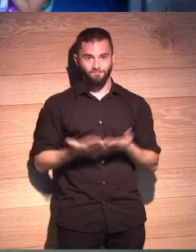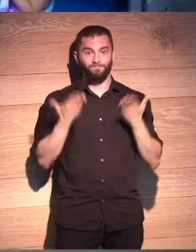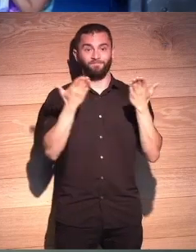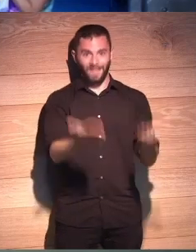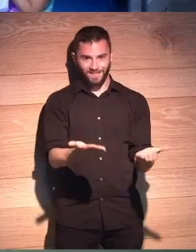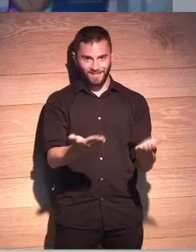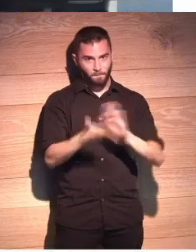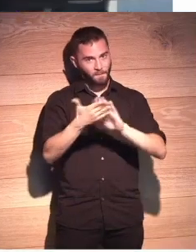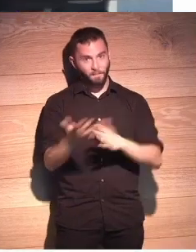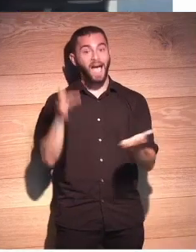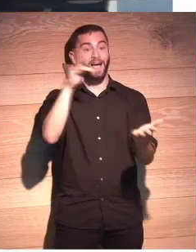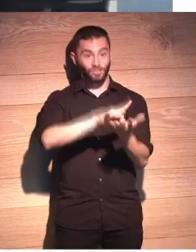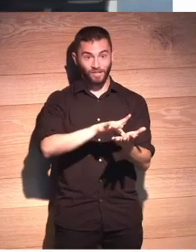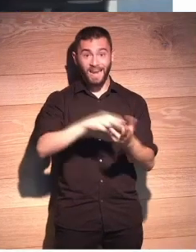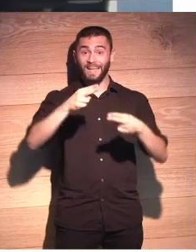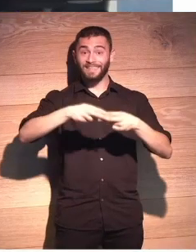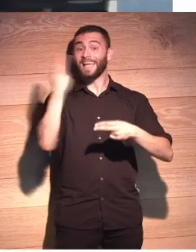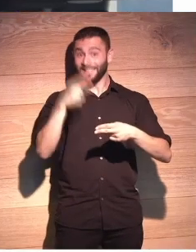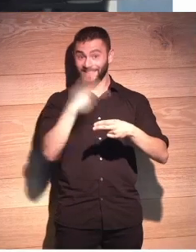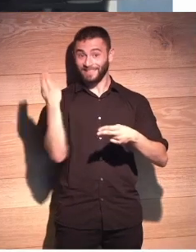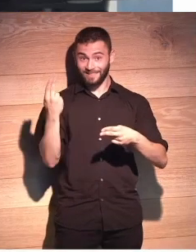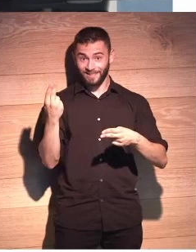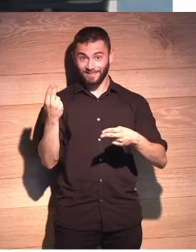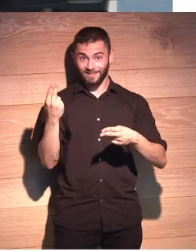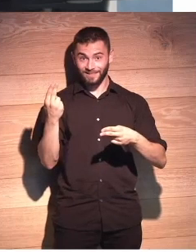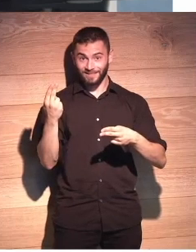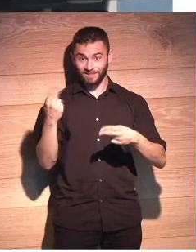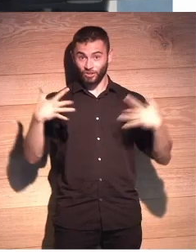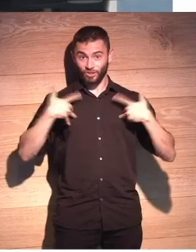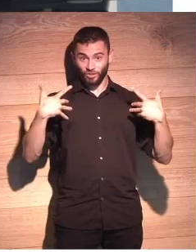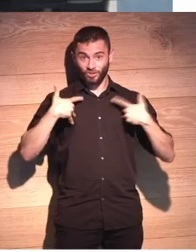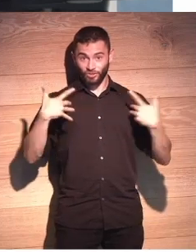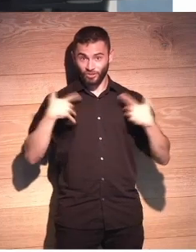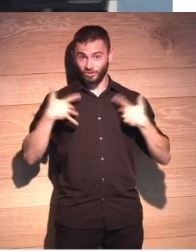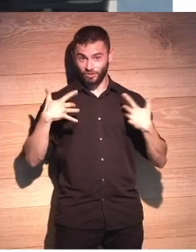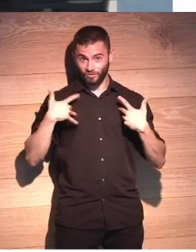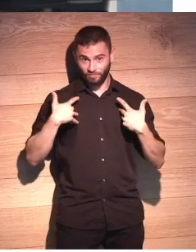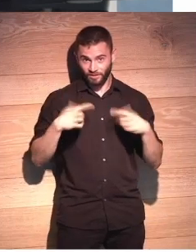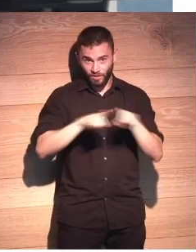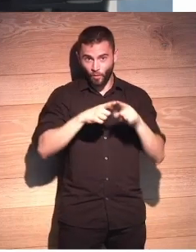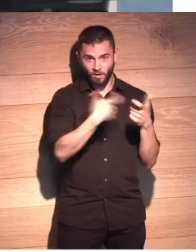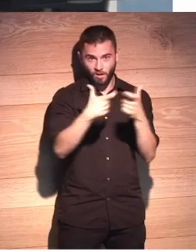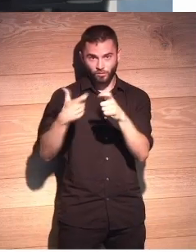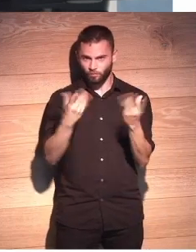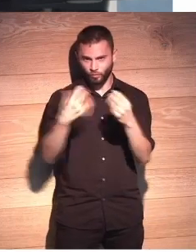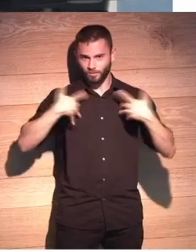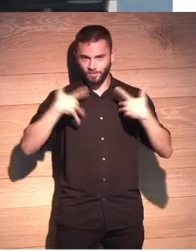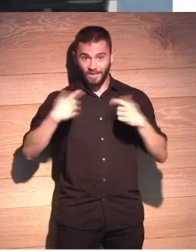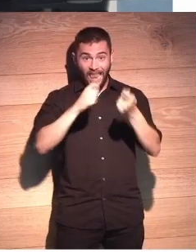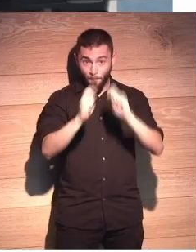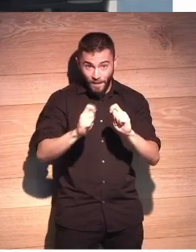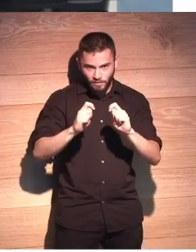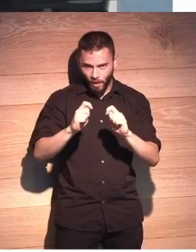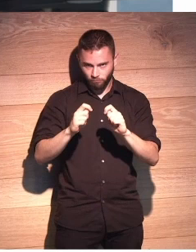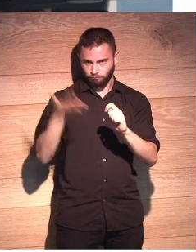va a pasar. Los taxistas han sufrido lo que están sufriendo muchos sectores. La prensa fue uno de los